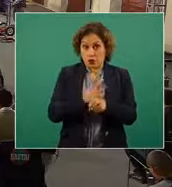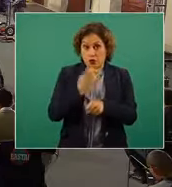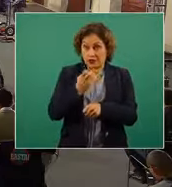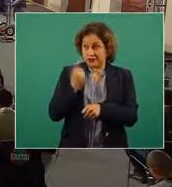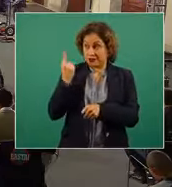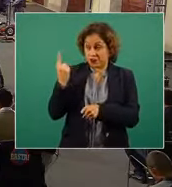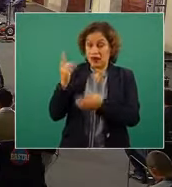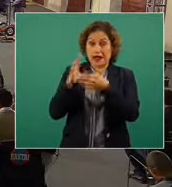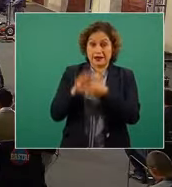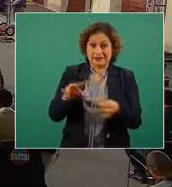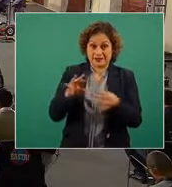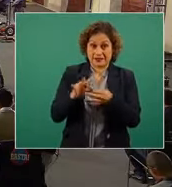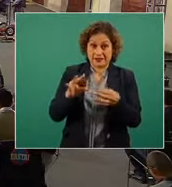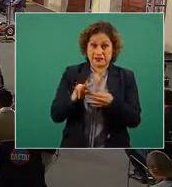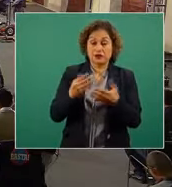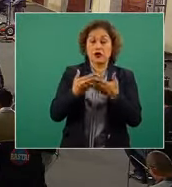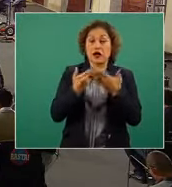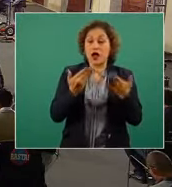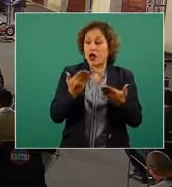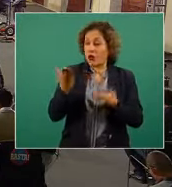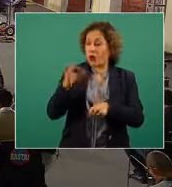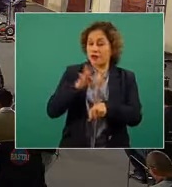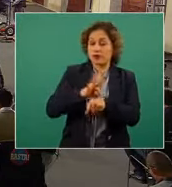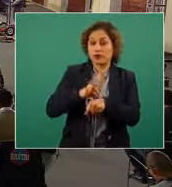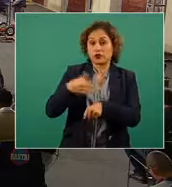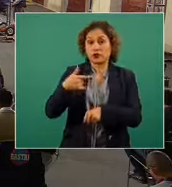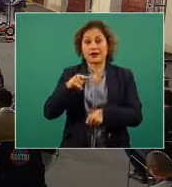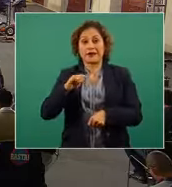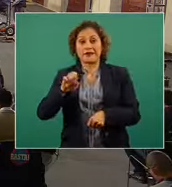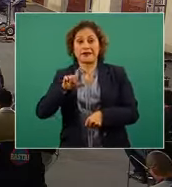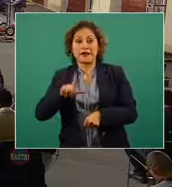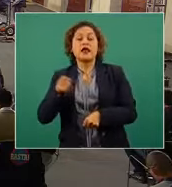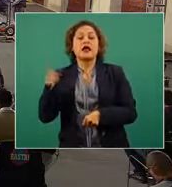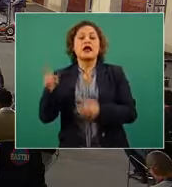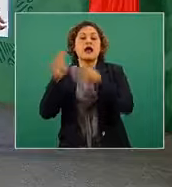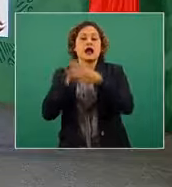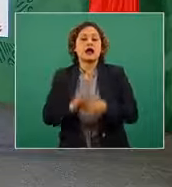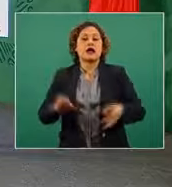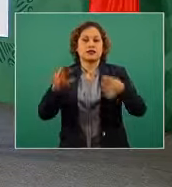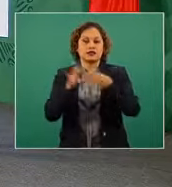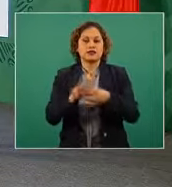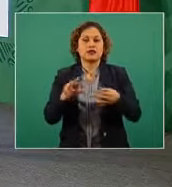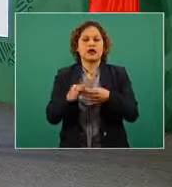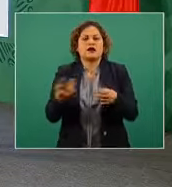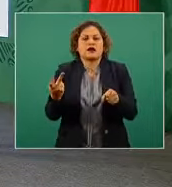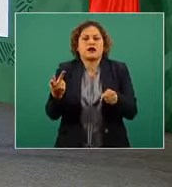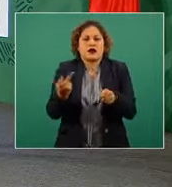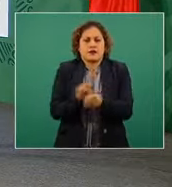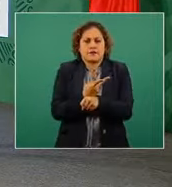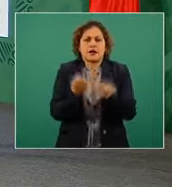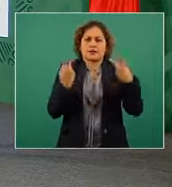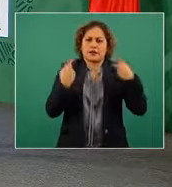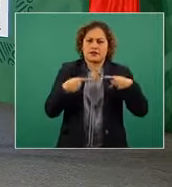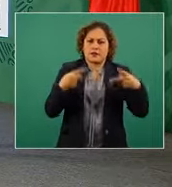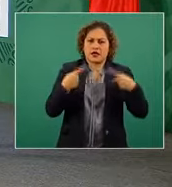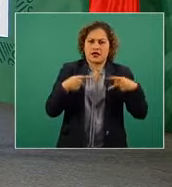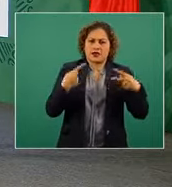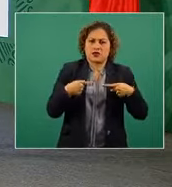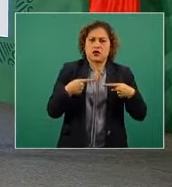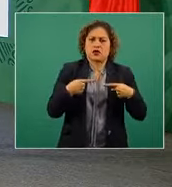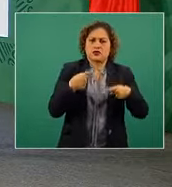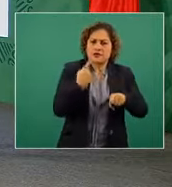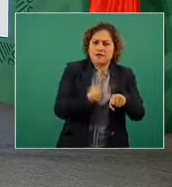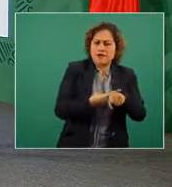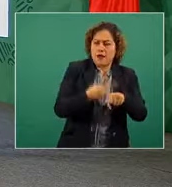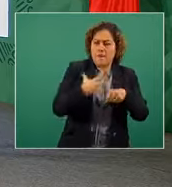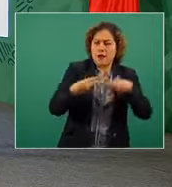Hugo López-Gatell, qué ha sucedido precisamente donde la curva tanto de hospitalización como de los casos activos va hacia abajo y